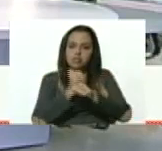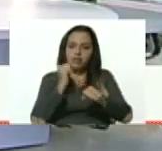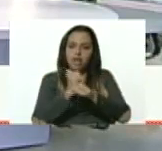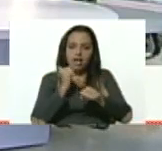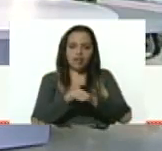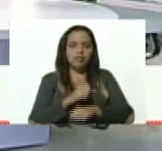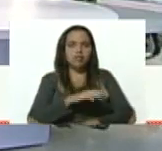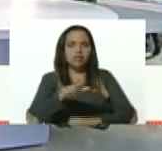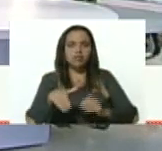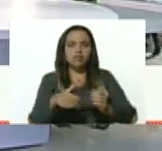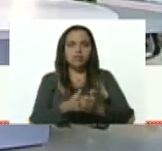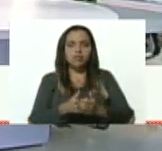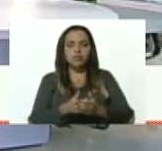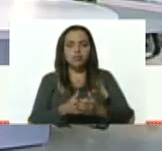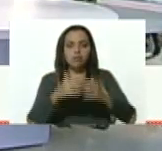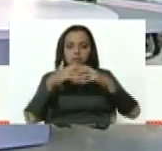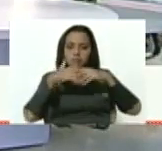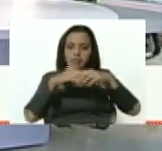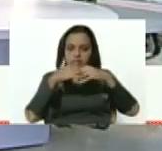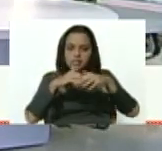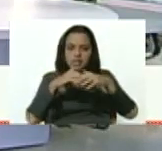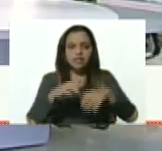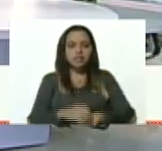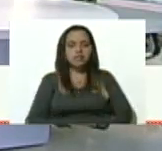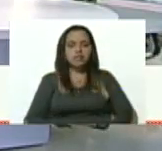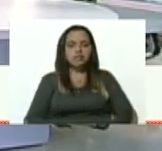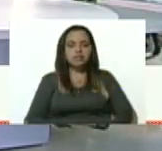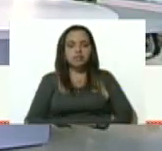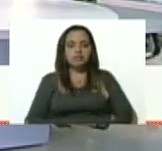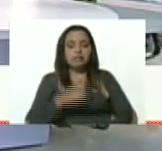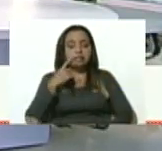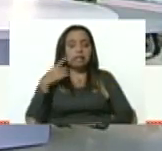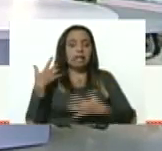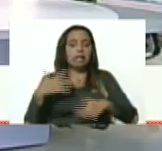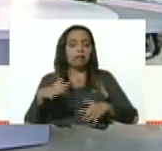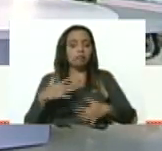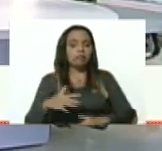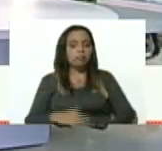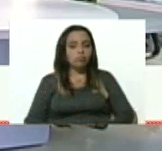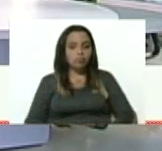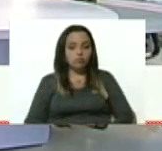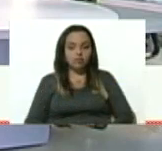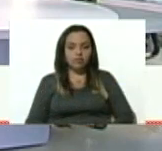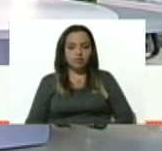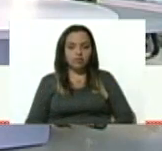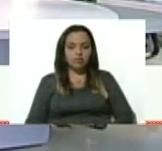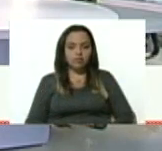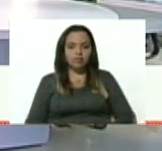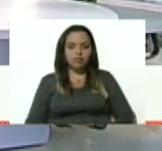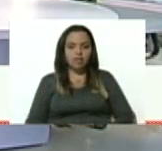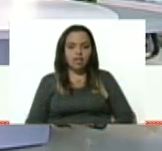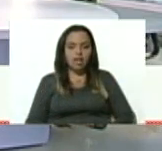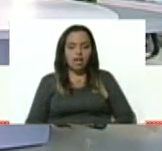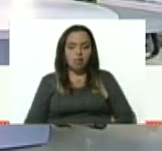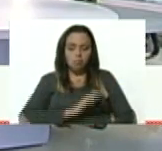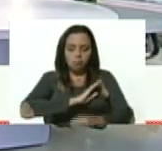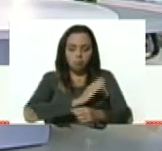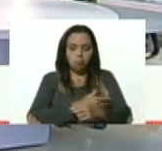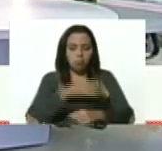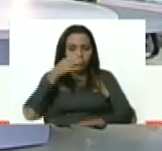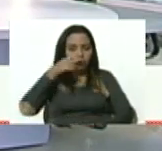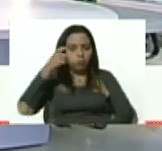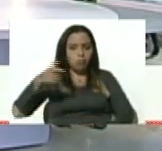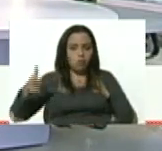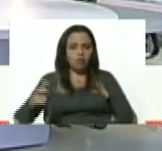trabajadoras, los empresarios. Naguará. El poder popular.